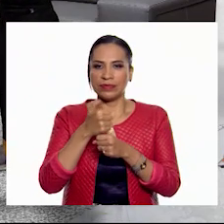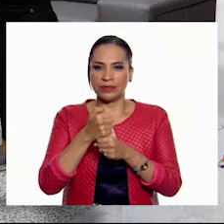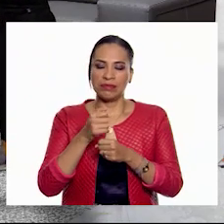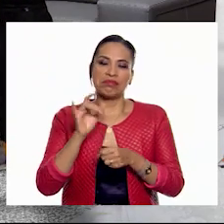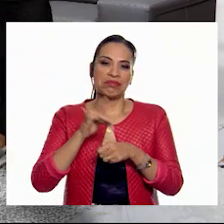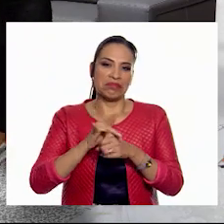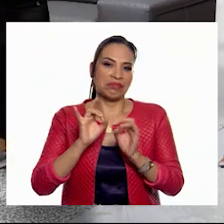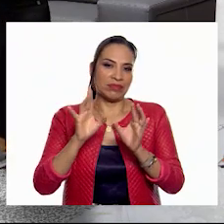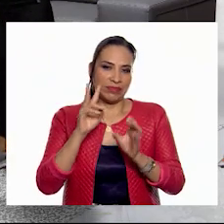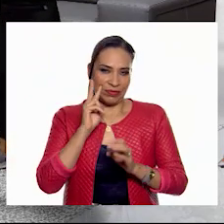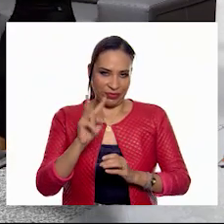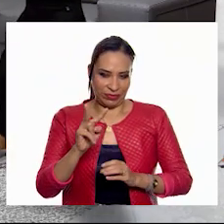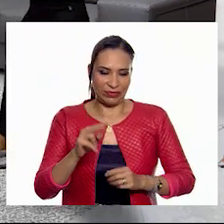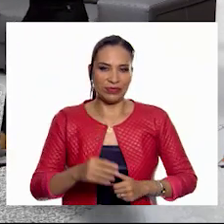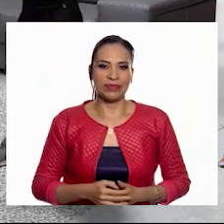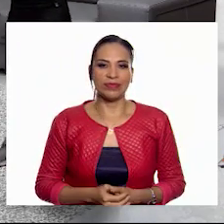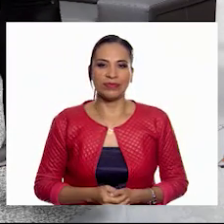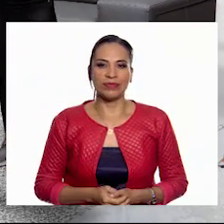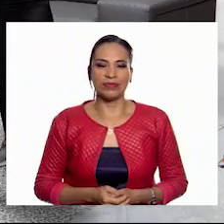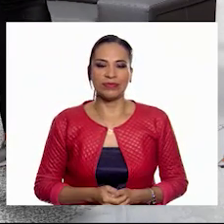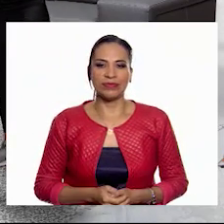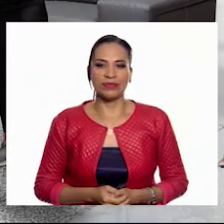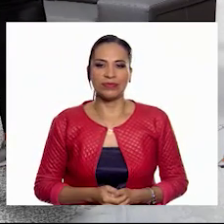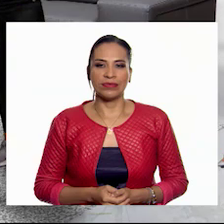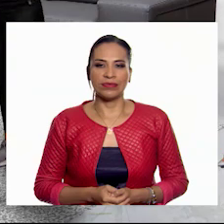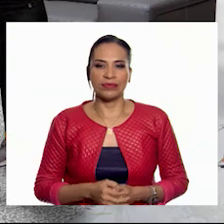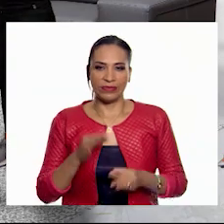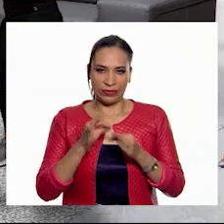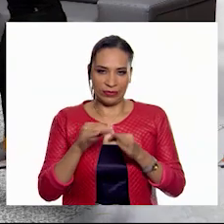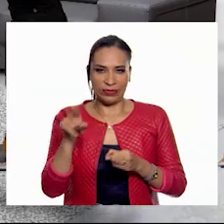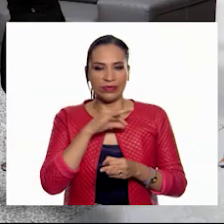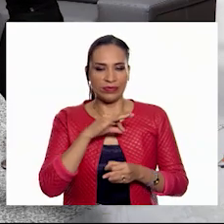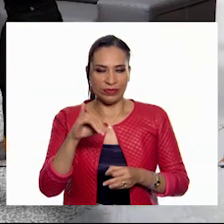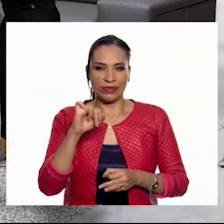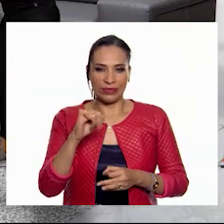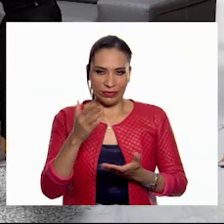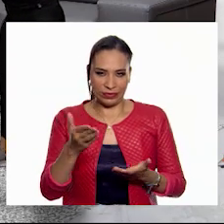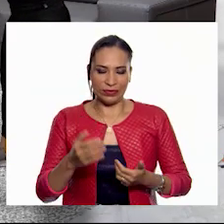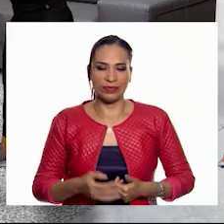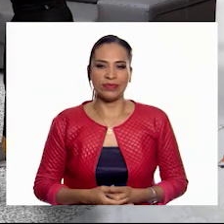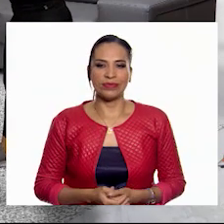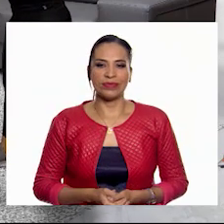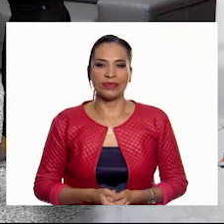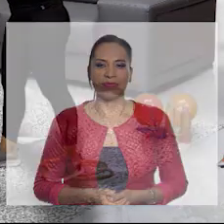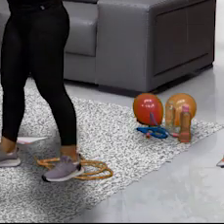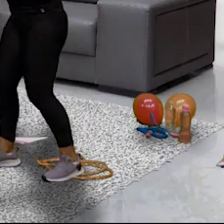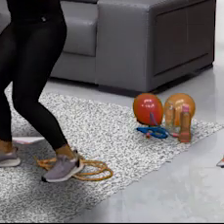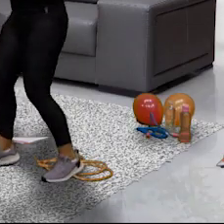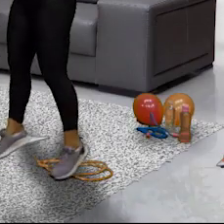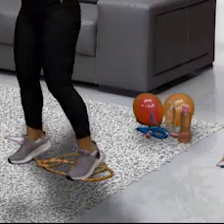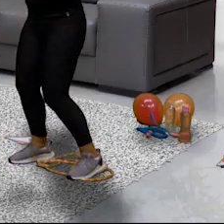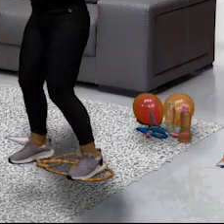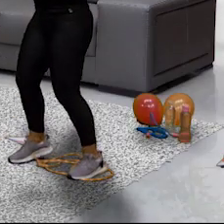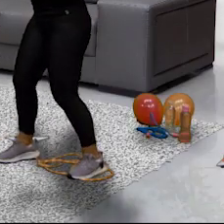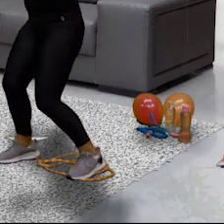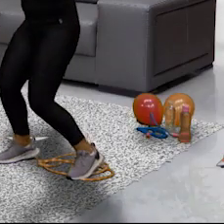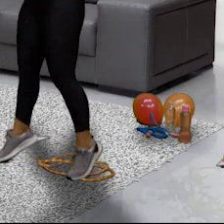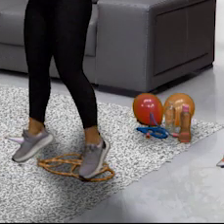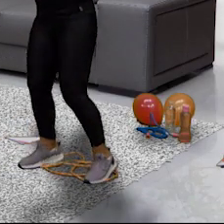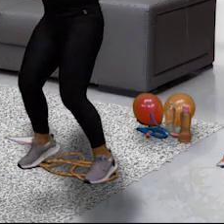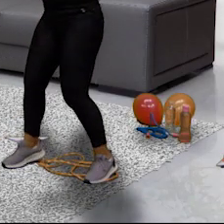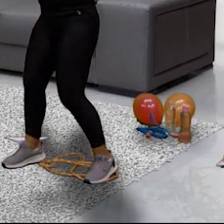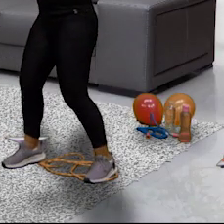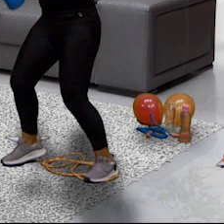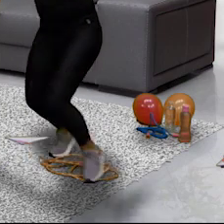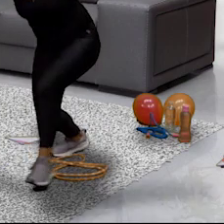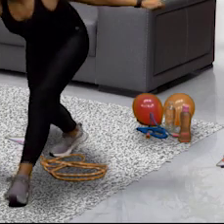a quien le toque... Lo atrapa. Lo atrapa. Perfecto. ¿Listas y listos? Sí podemos, ¿eh? Una, dos, tres. Uno. Uno. Dos. Tres.